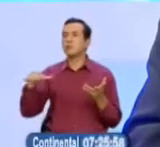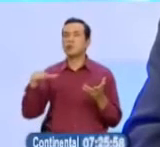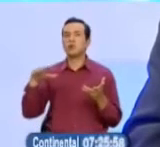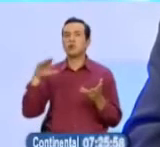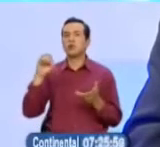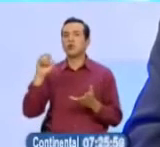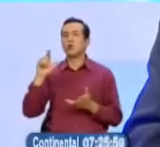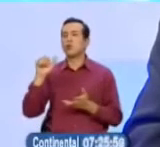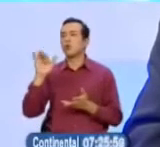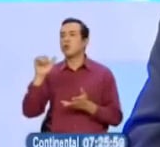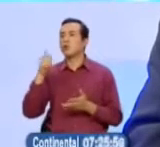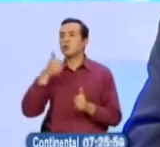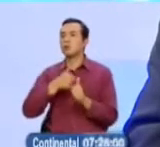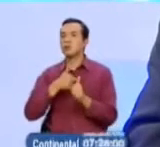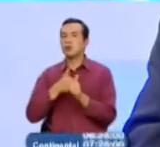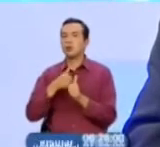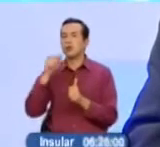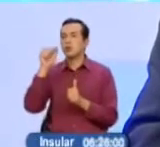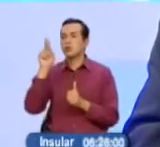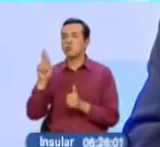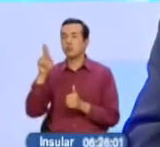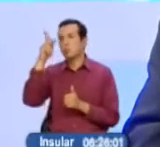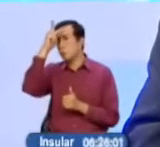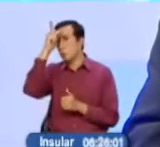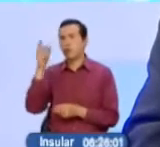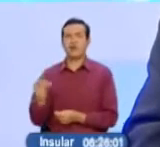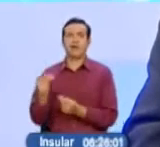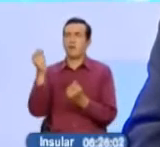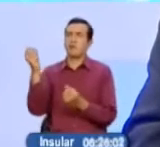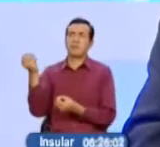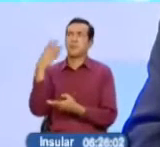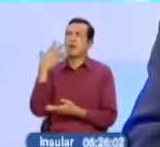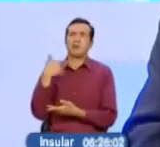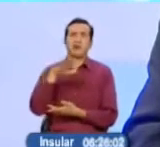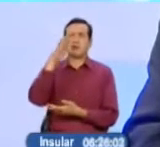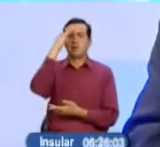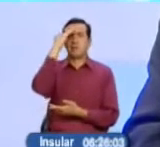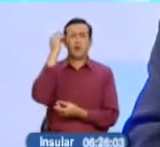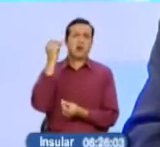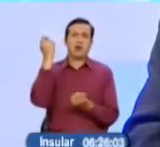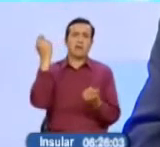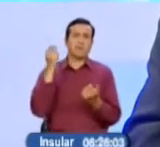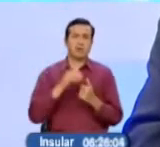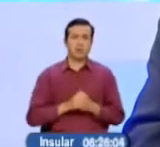Colca, cerca de Arequipa, al sur de Perú. No, al día siguiente